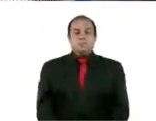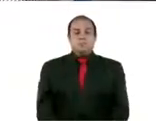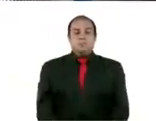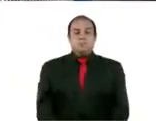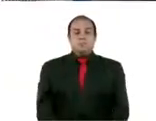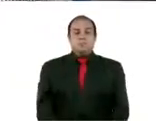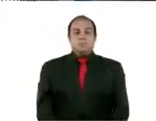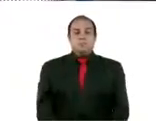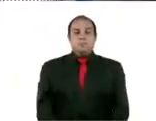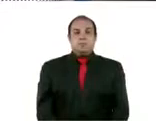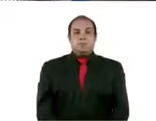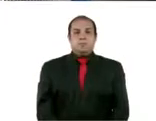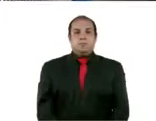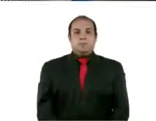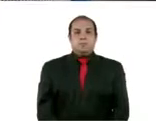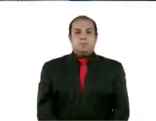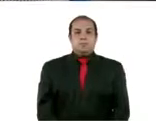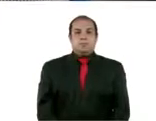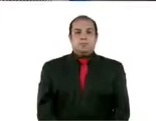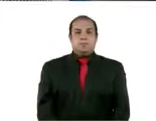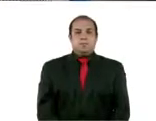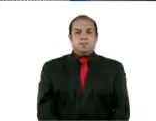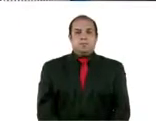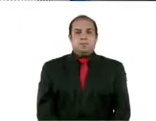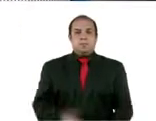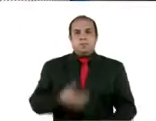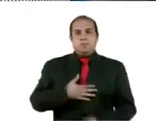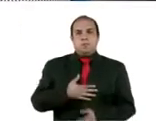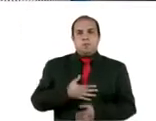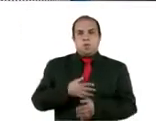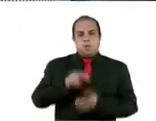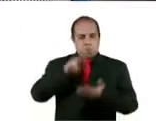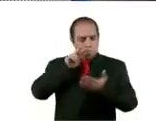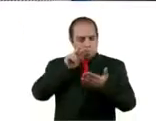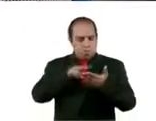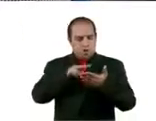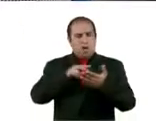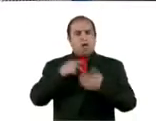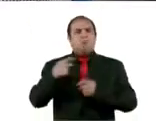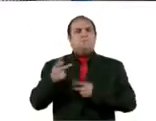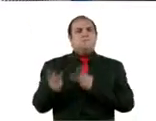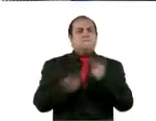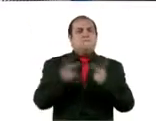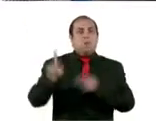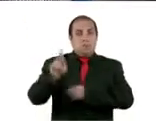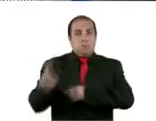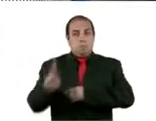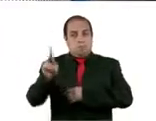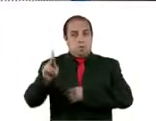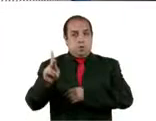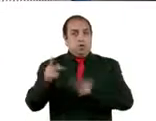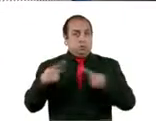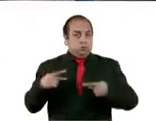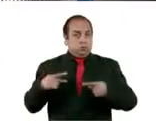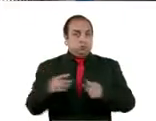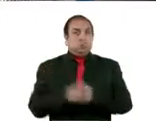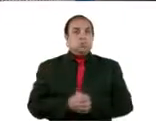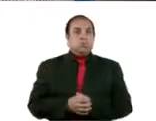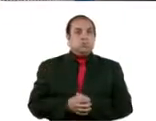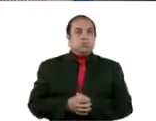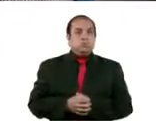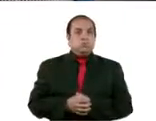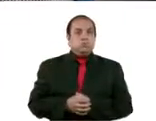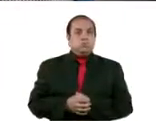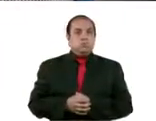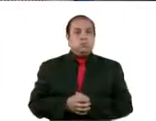Bueno, aquí estoy viendo algunas preguntas que han venido surgiendo del público, de los ciudadanos. Una de las